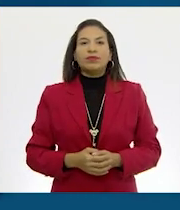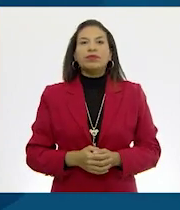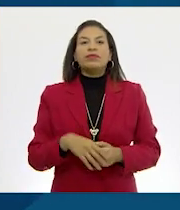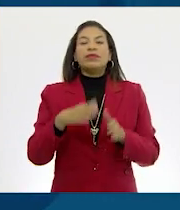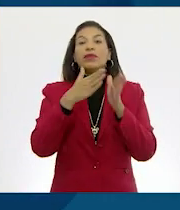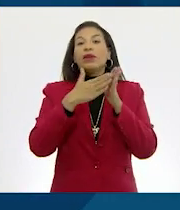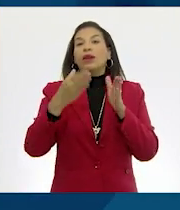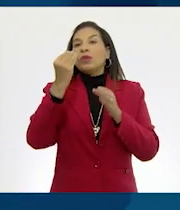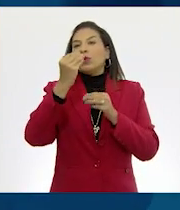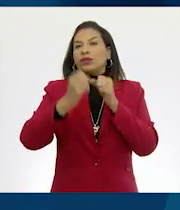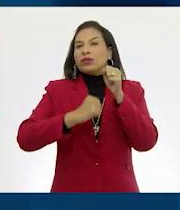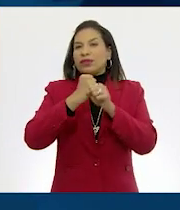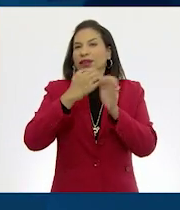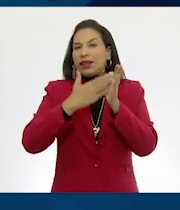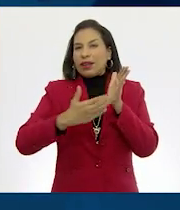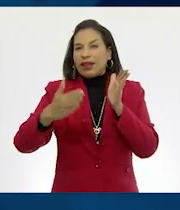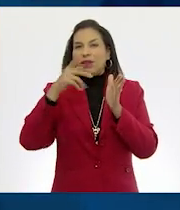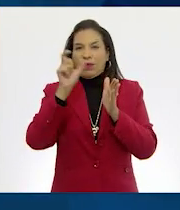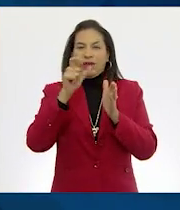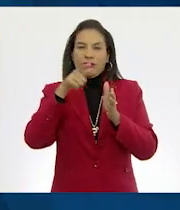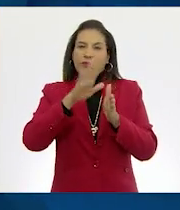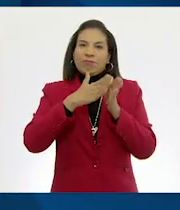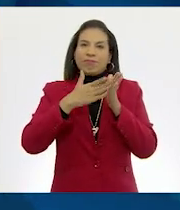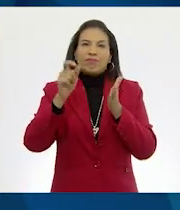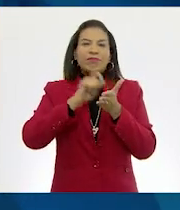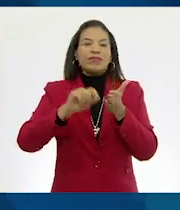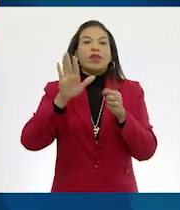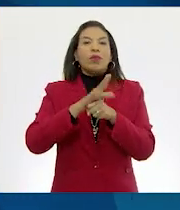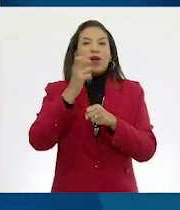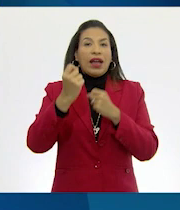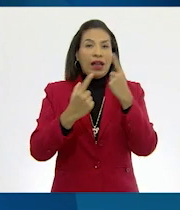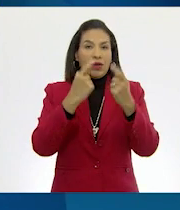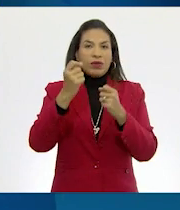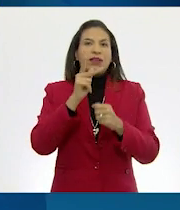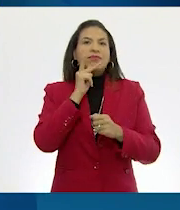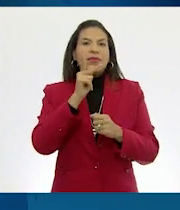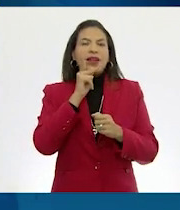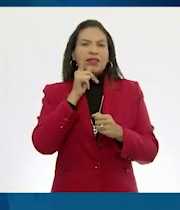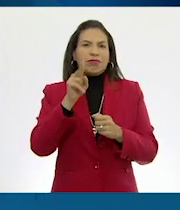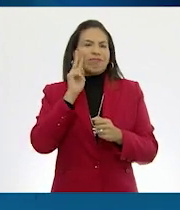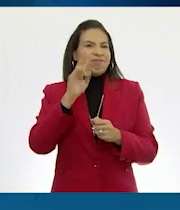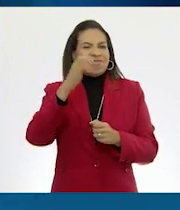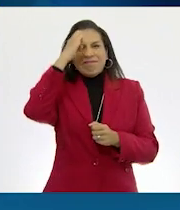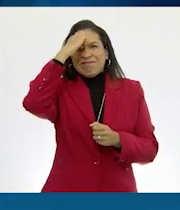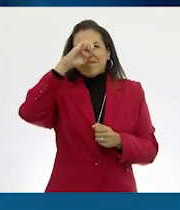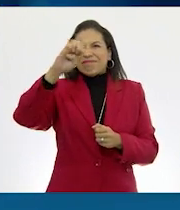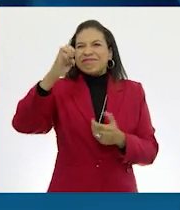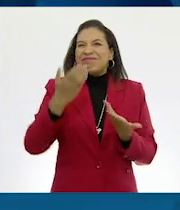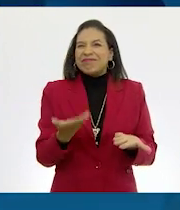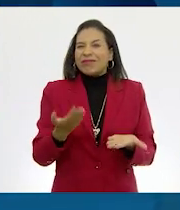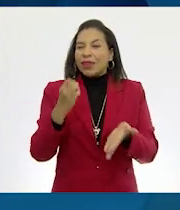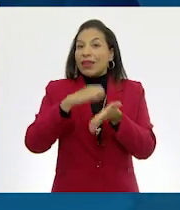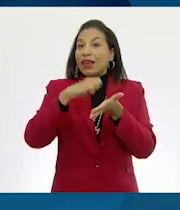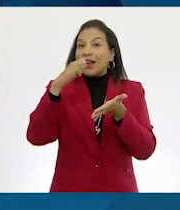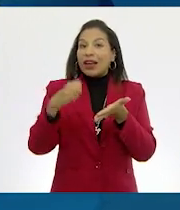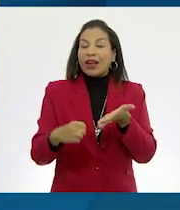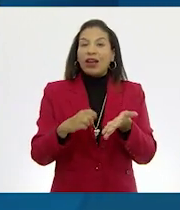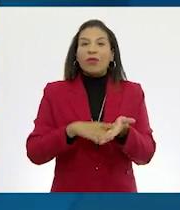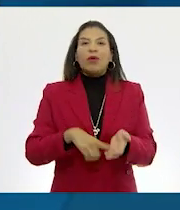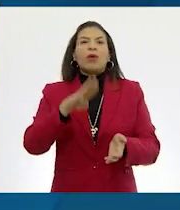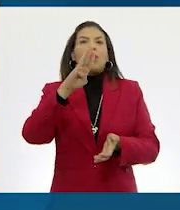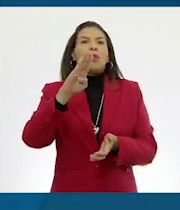Han pasado muchas décadas desde entonces, por eso algunas palabras te parecerán extrañas. Por ejemplo,